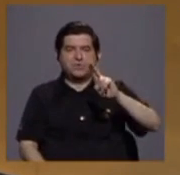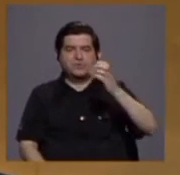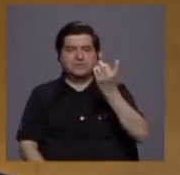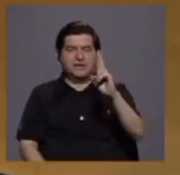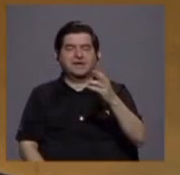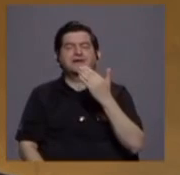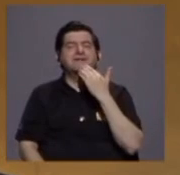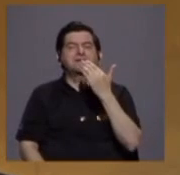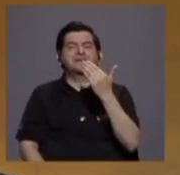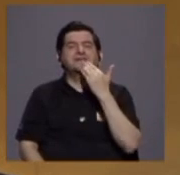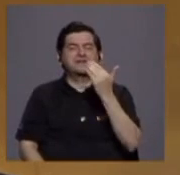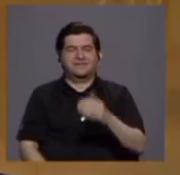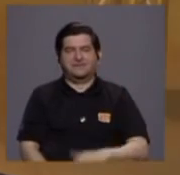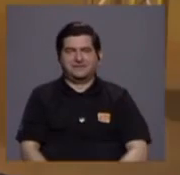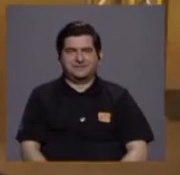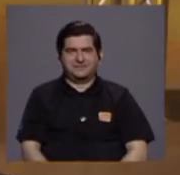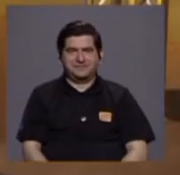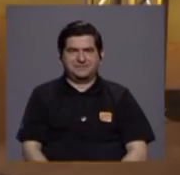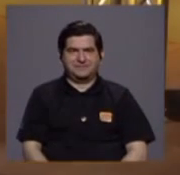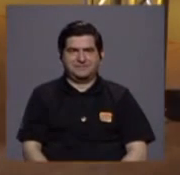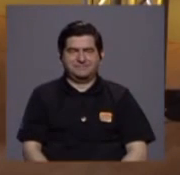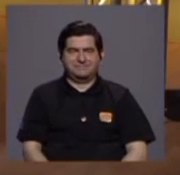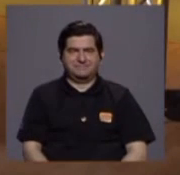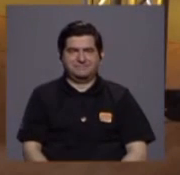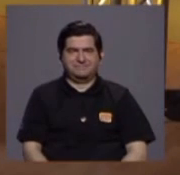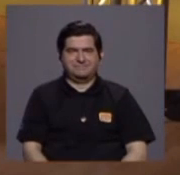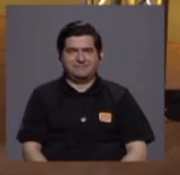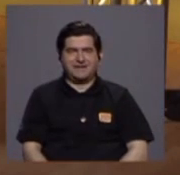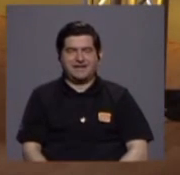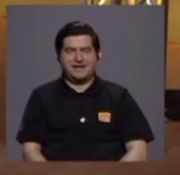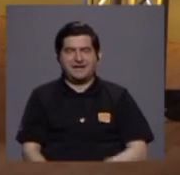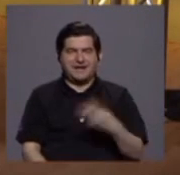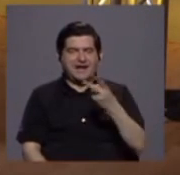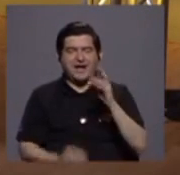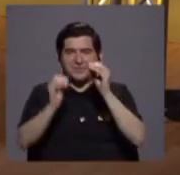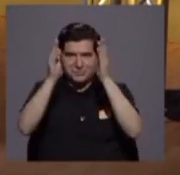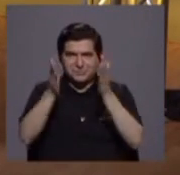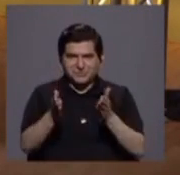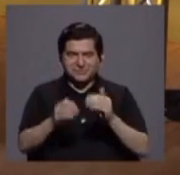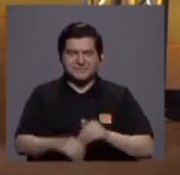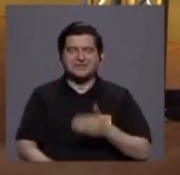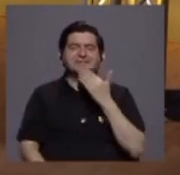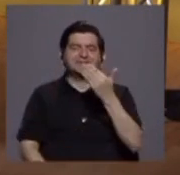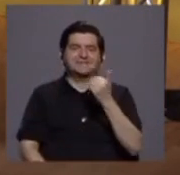UCR. Muchas gracias, mis admirados profesores.